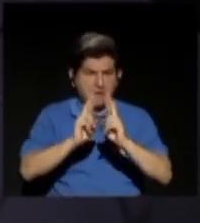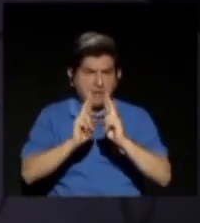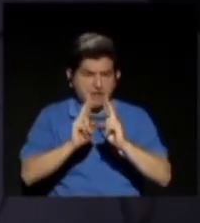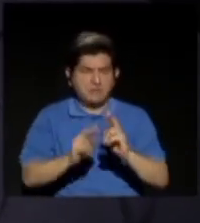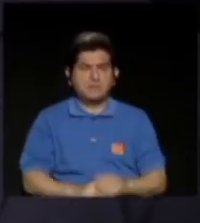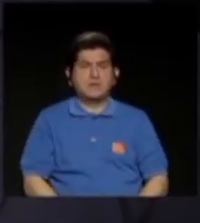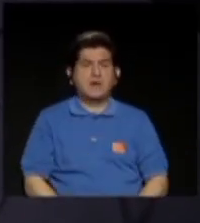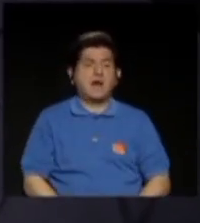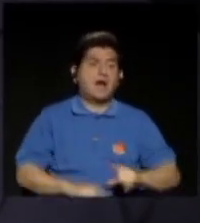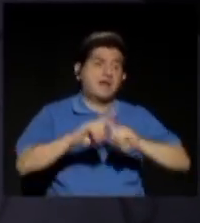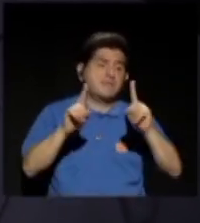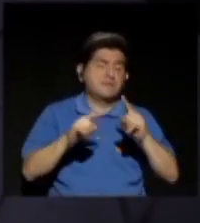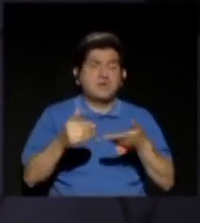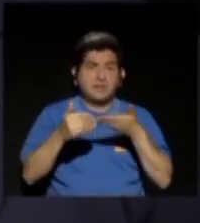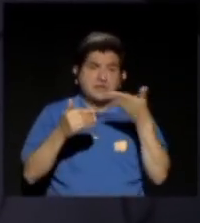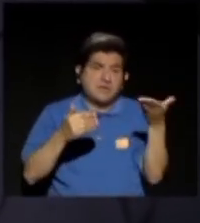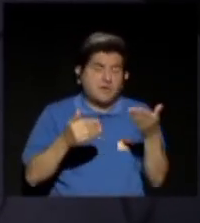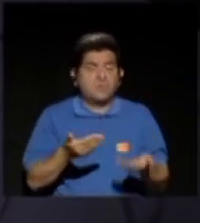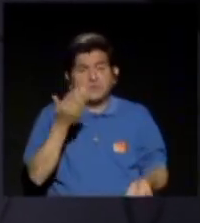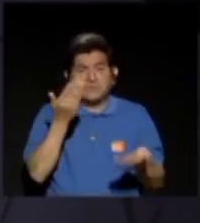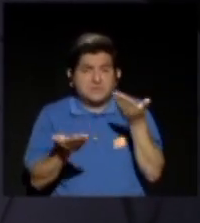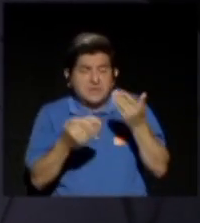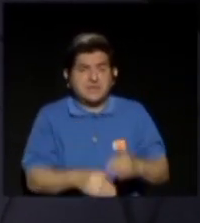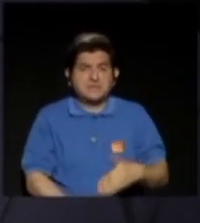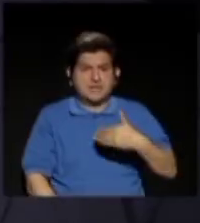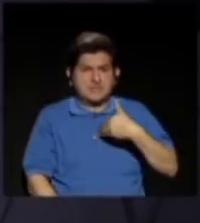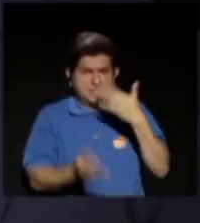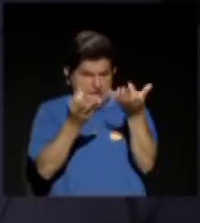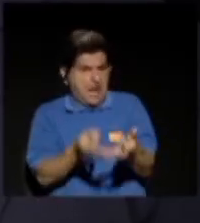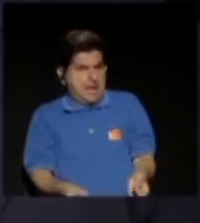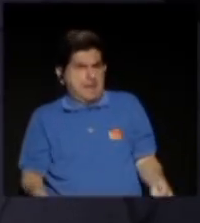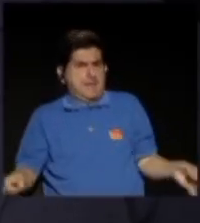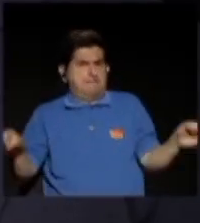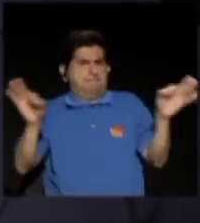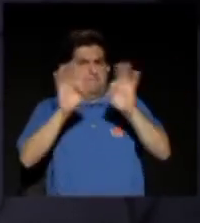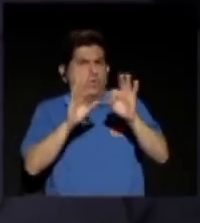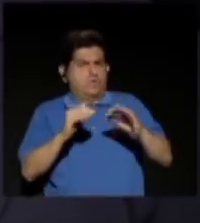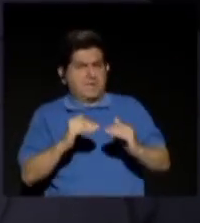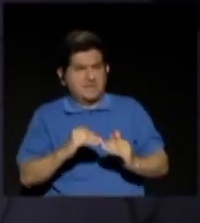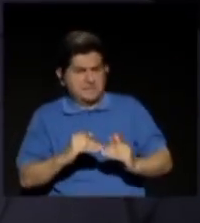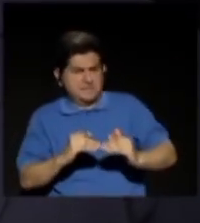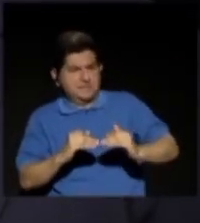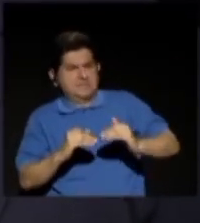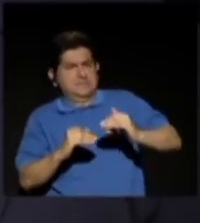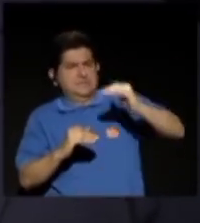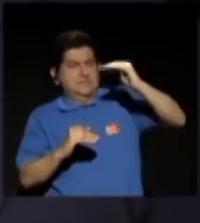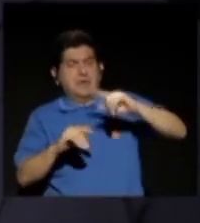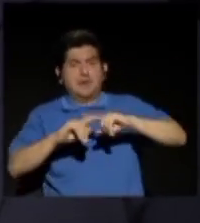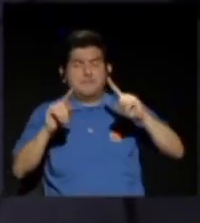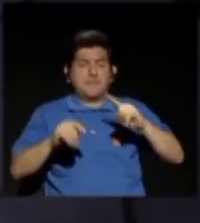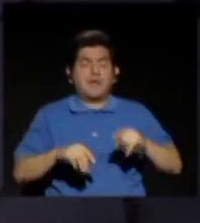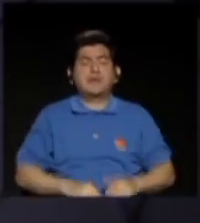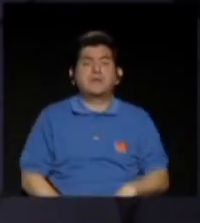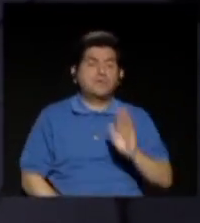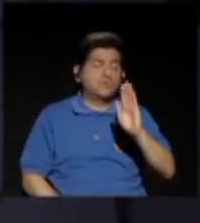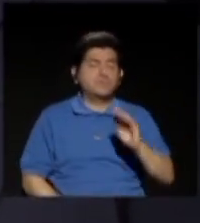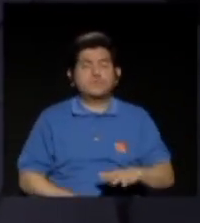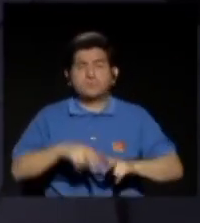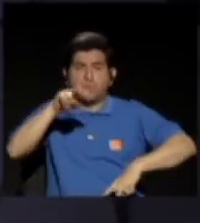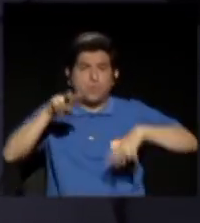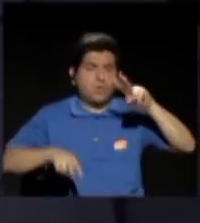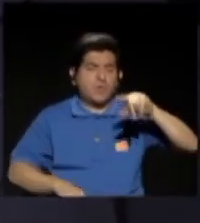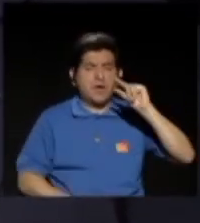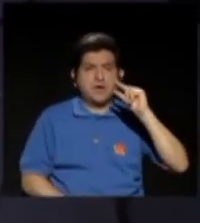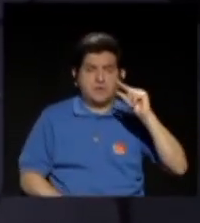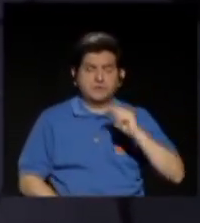que otro bien y servicio de la canasta que tal vez tenga una ponderación, una variación más pequeña, pero que tiene una ponderación